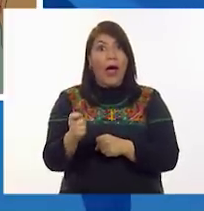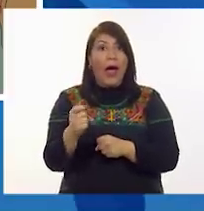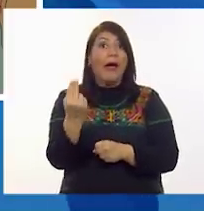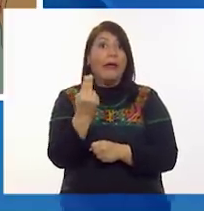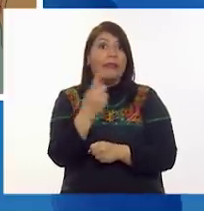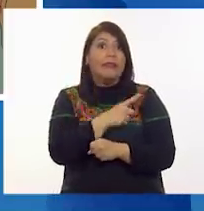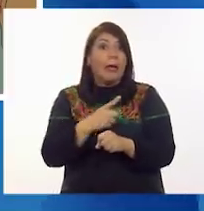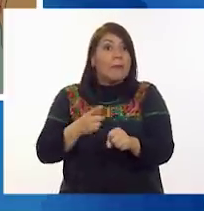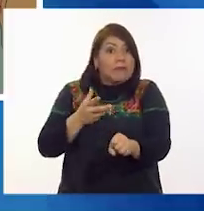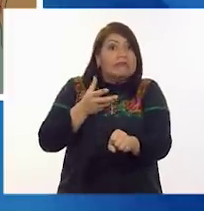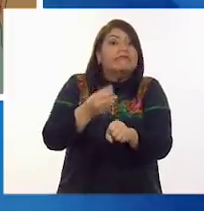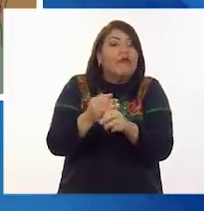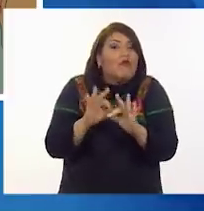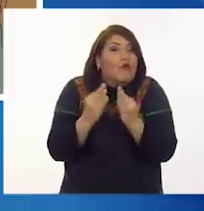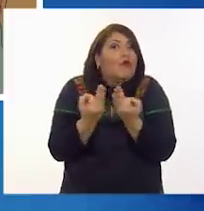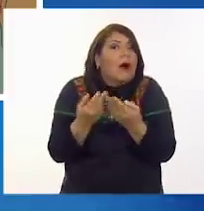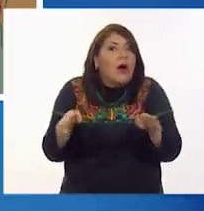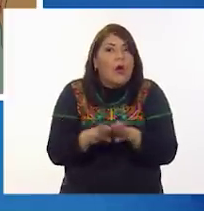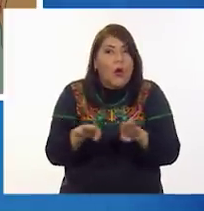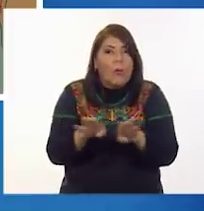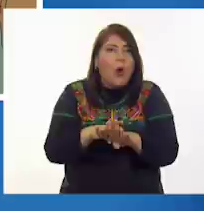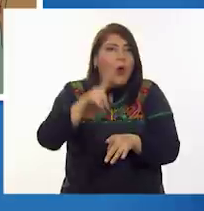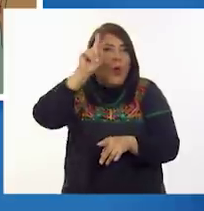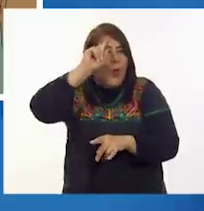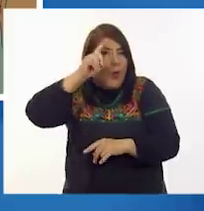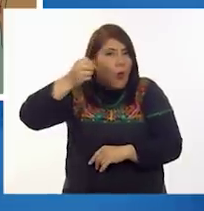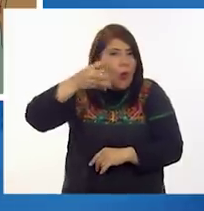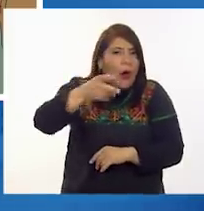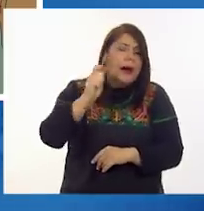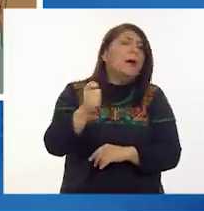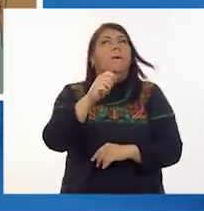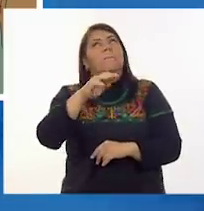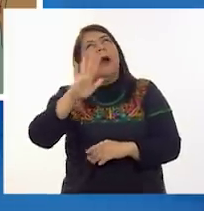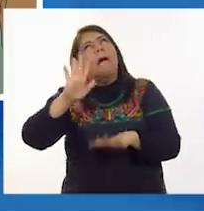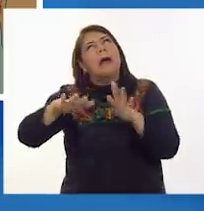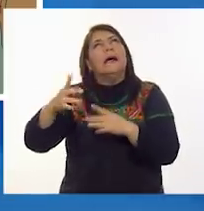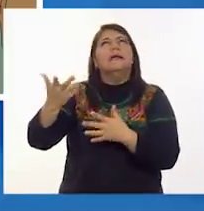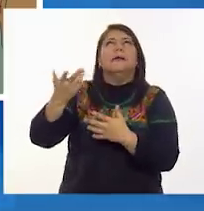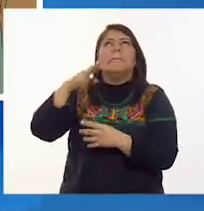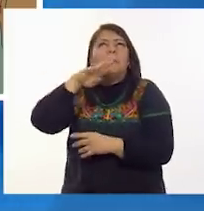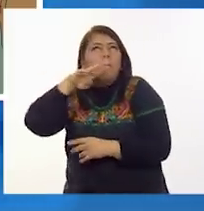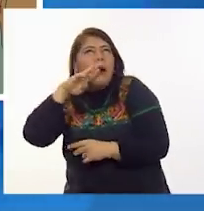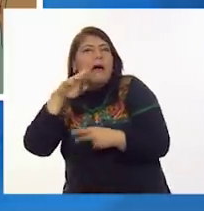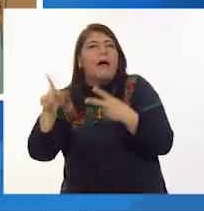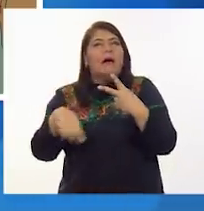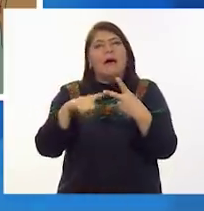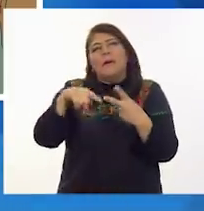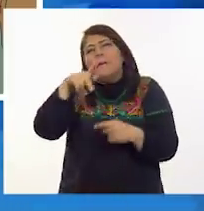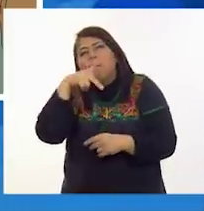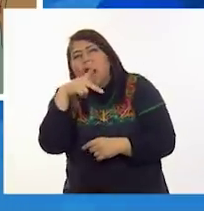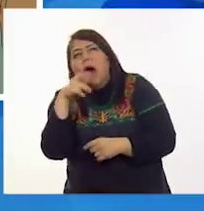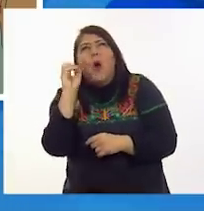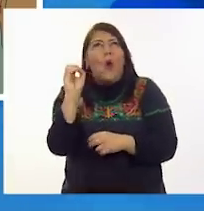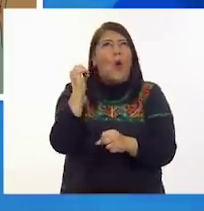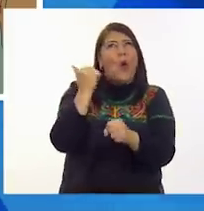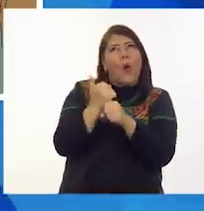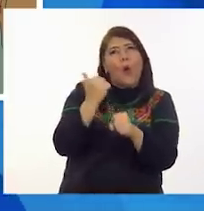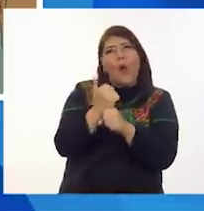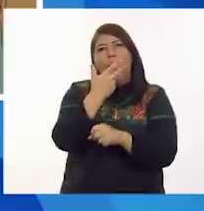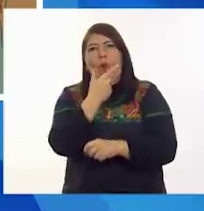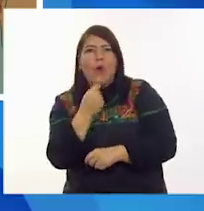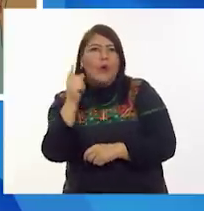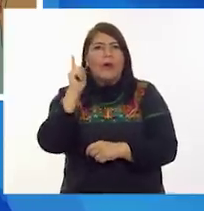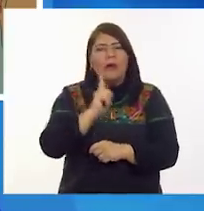remedio que nos daba pues, o la mamá, o el papá, o el abuelo o la abuela,